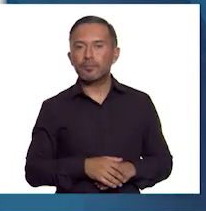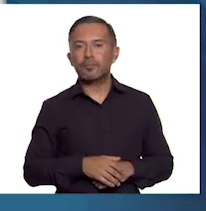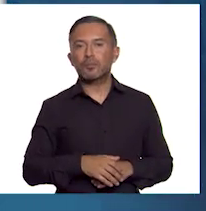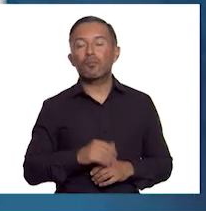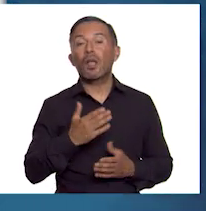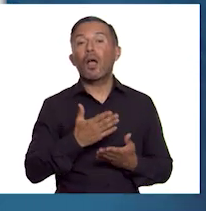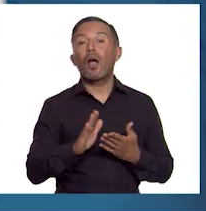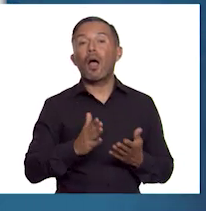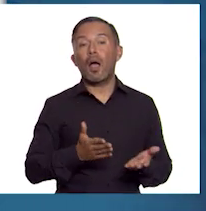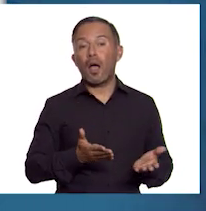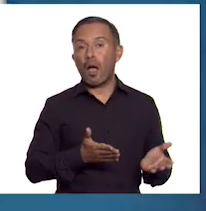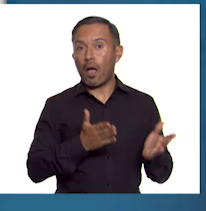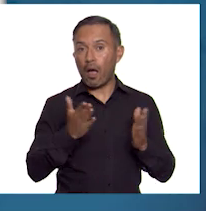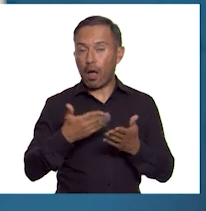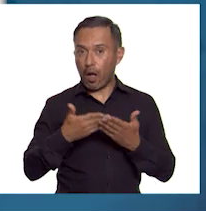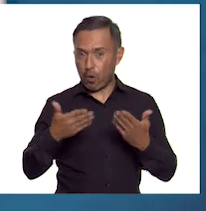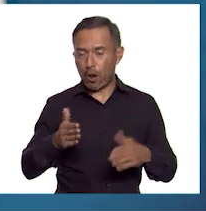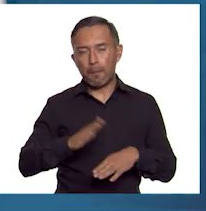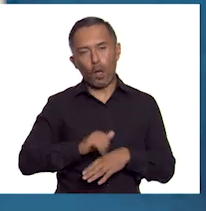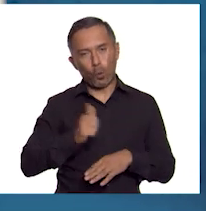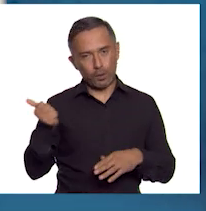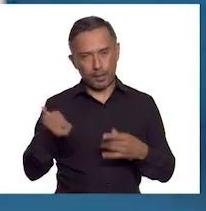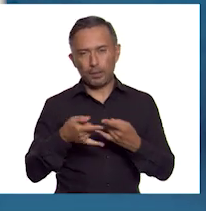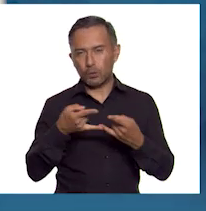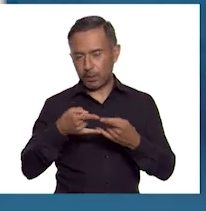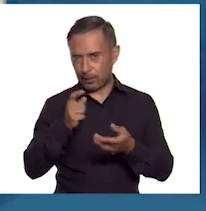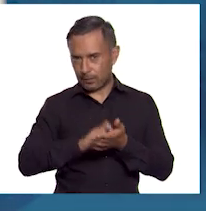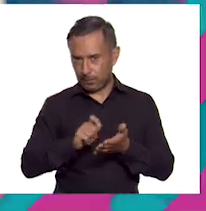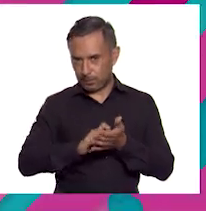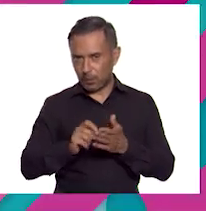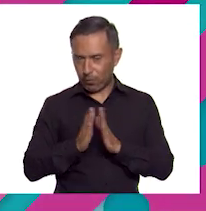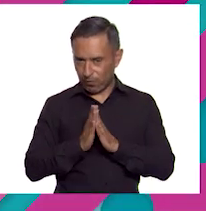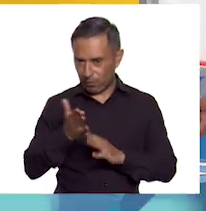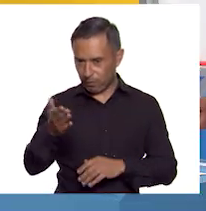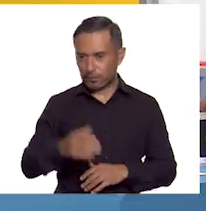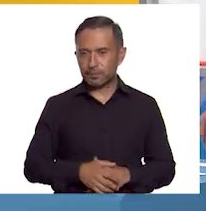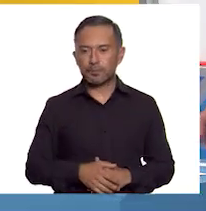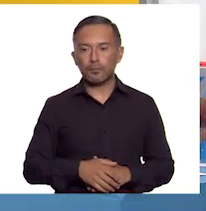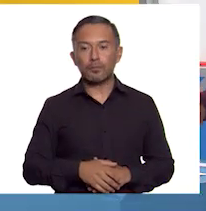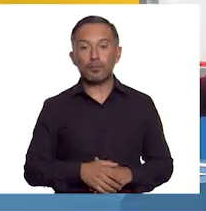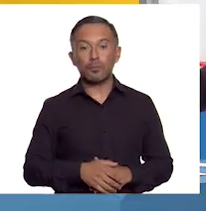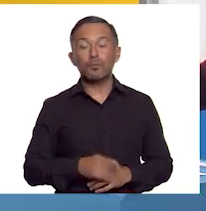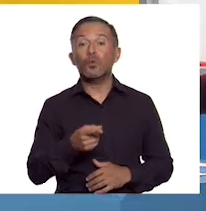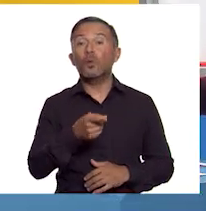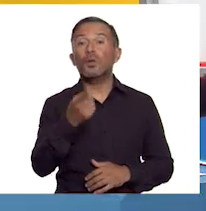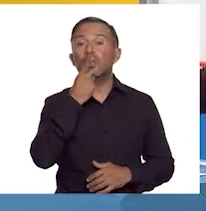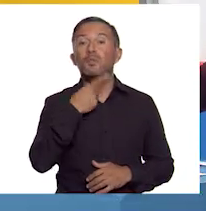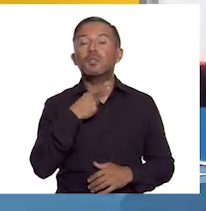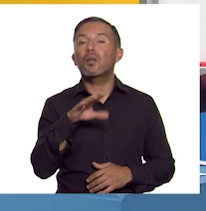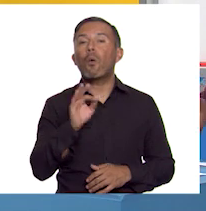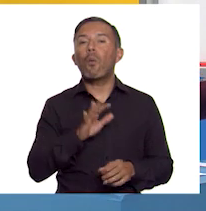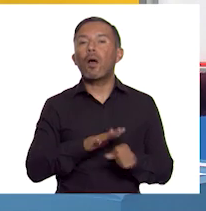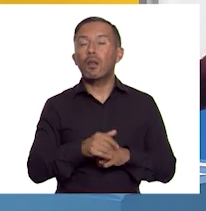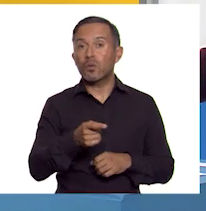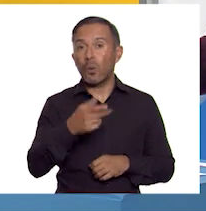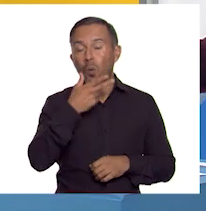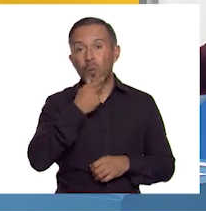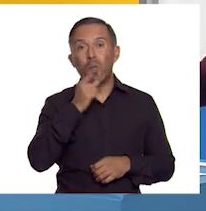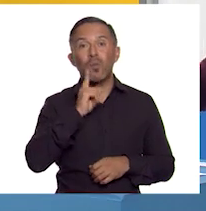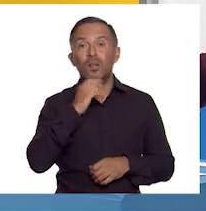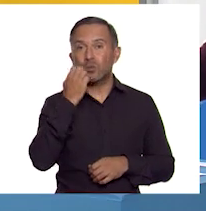leer otra descripción. Por favor, Juan. Claro, maestro. Usted me tiene que decir a quién corresponde. Bien listos, estudiantes en